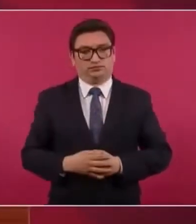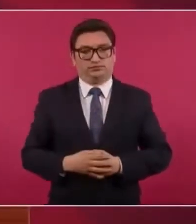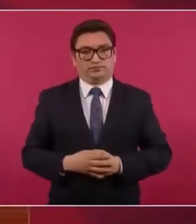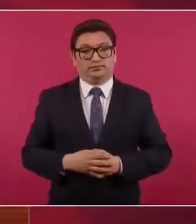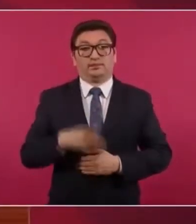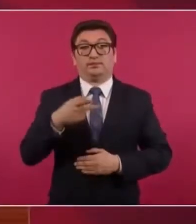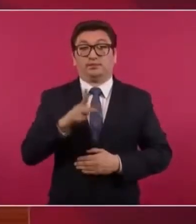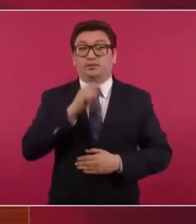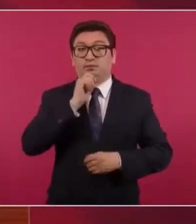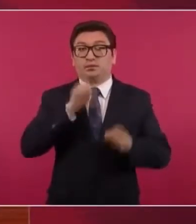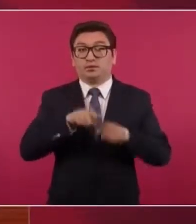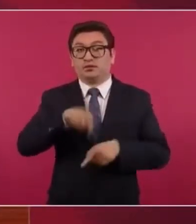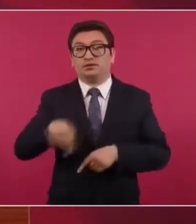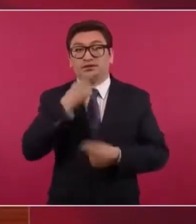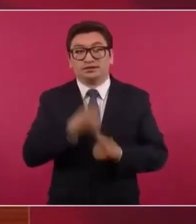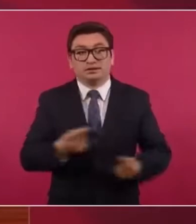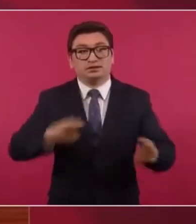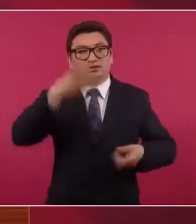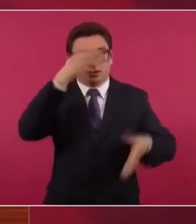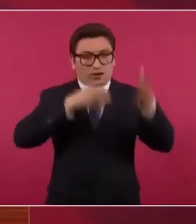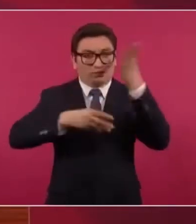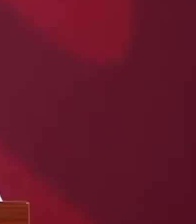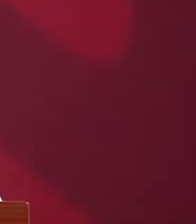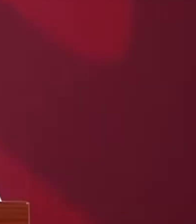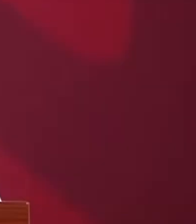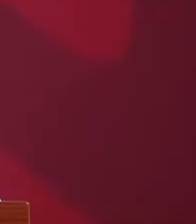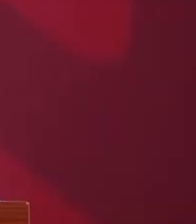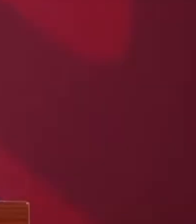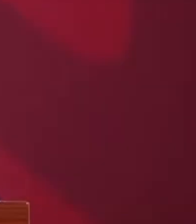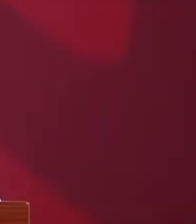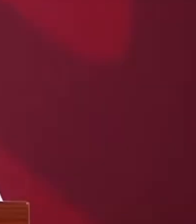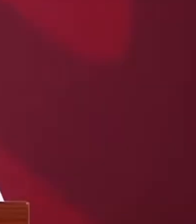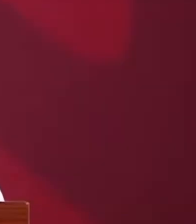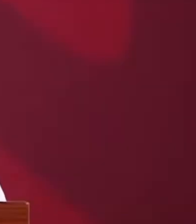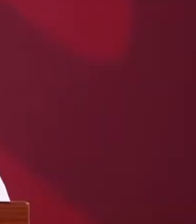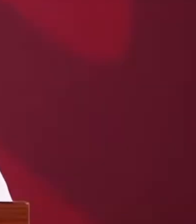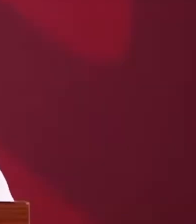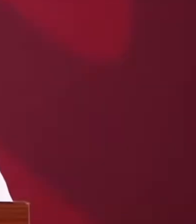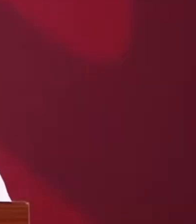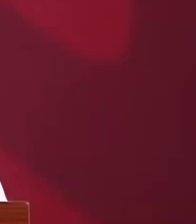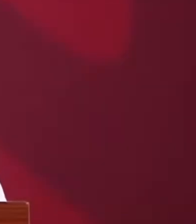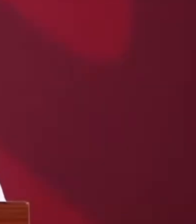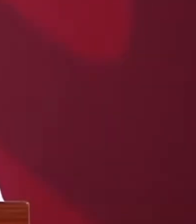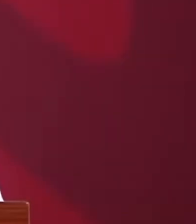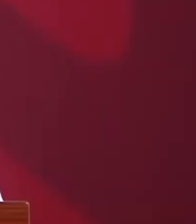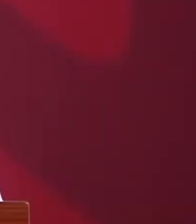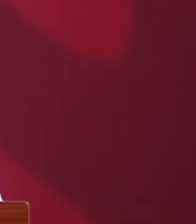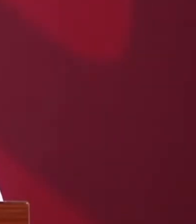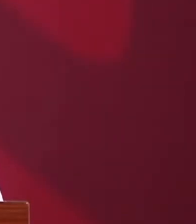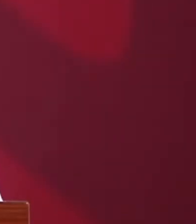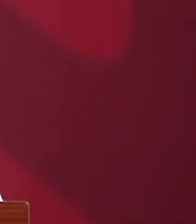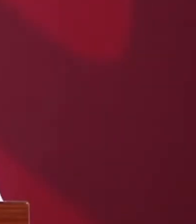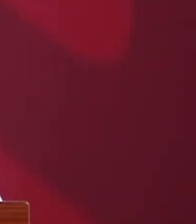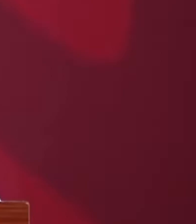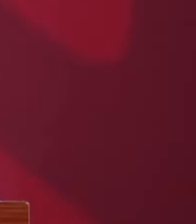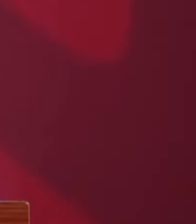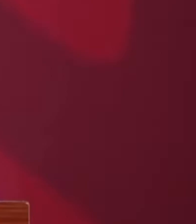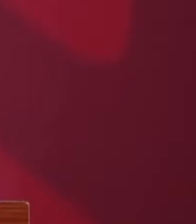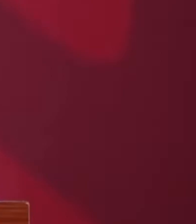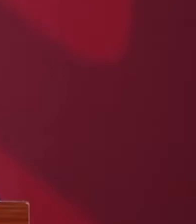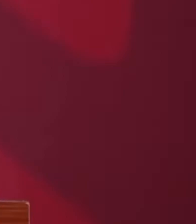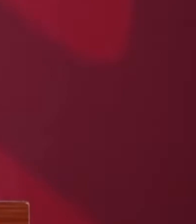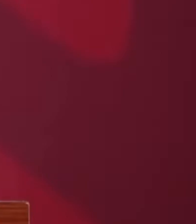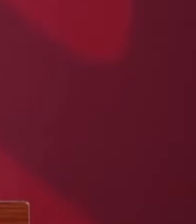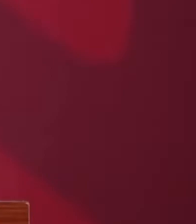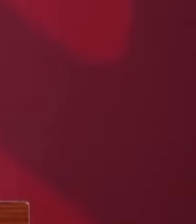los niños tienen que aprender a convivir, tienen que aprender a compartir con los demás, tienen que saber respetar